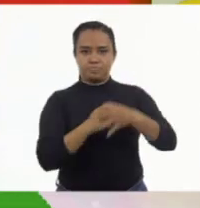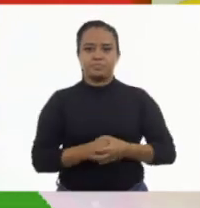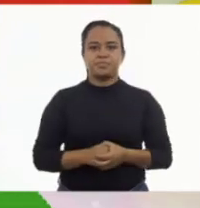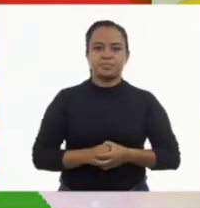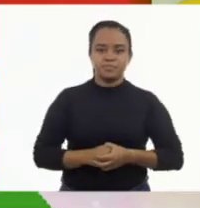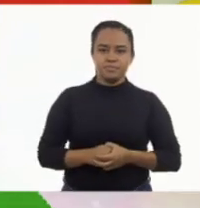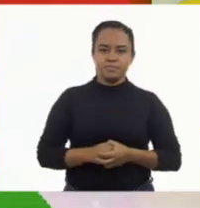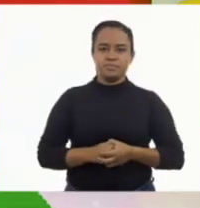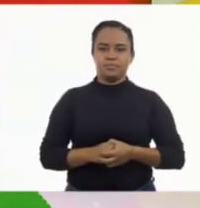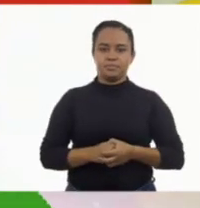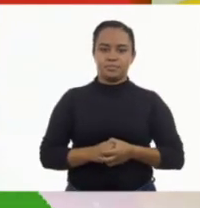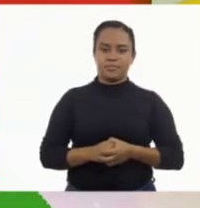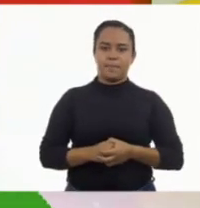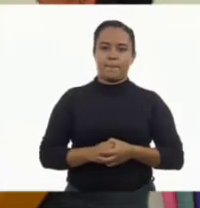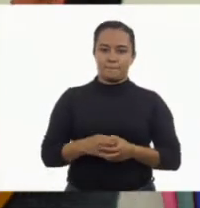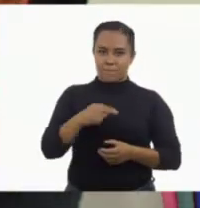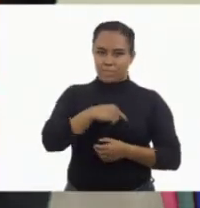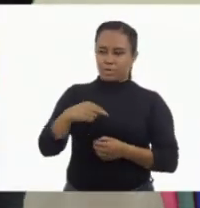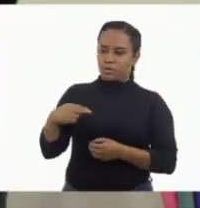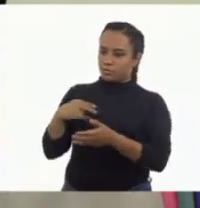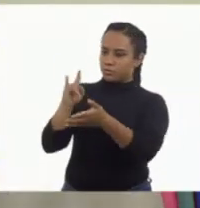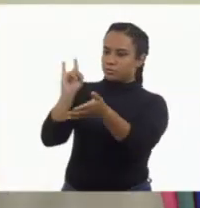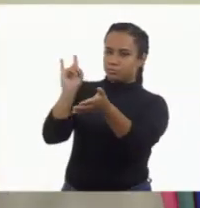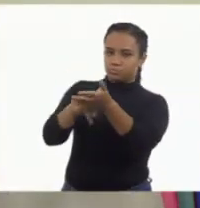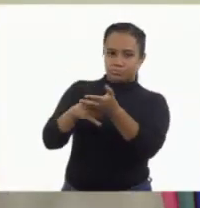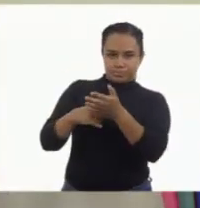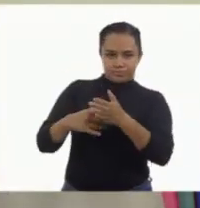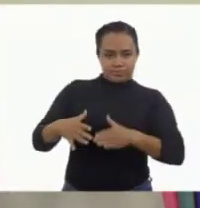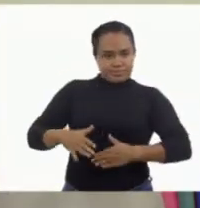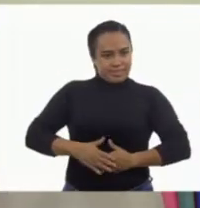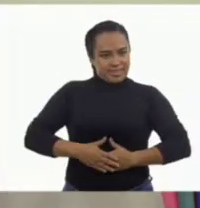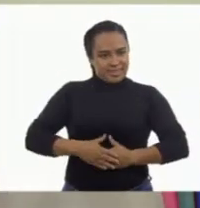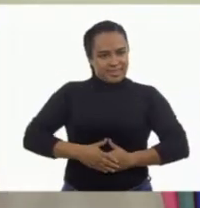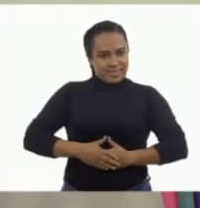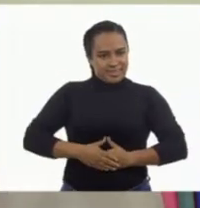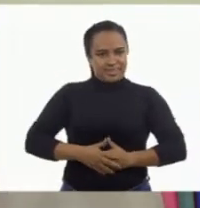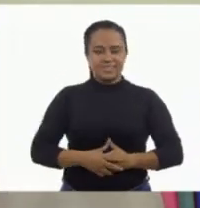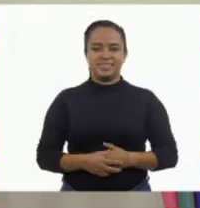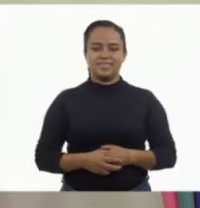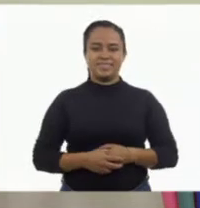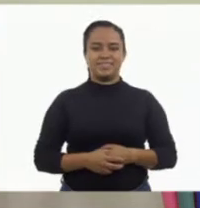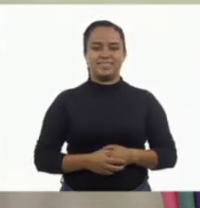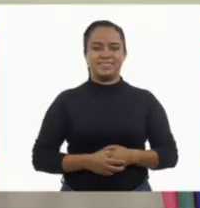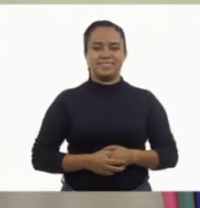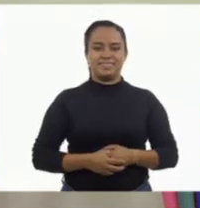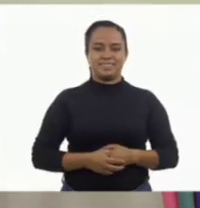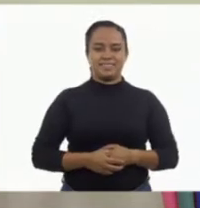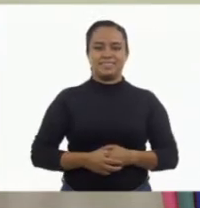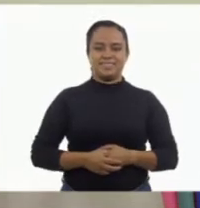pegarla en el estómago de esta figura humana. Aquí.